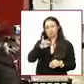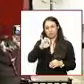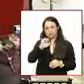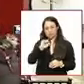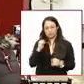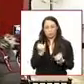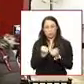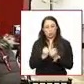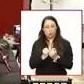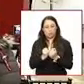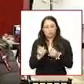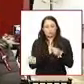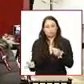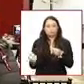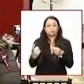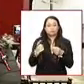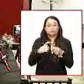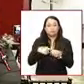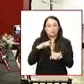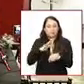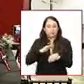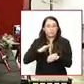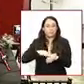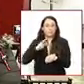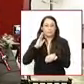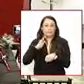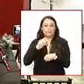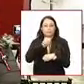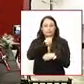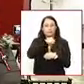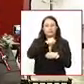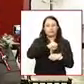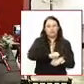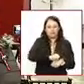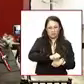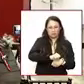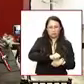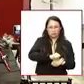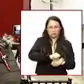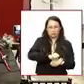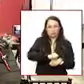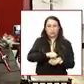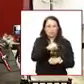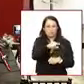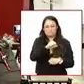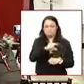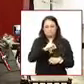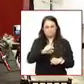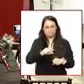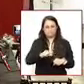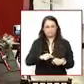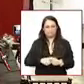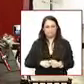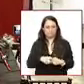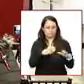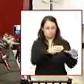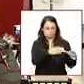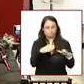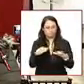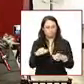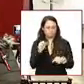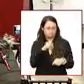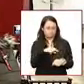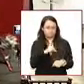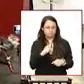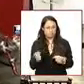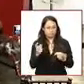También se están incorporando otros secretarios técnicos a las mismas. Así como